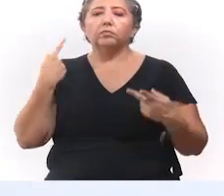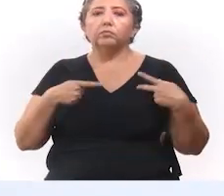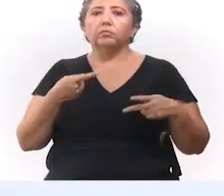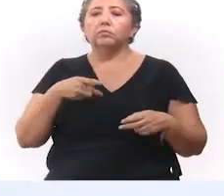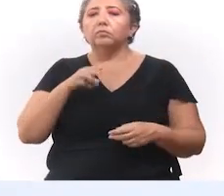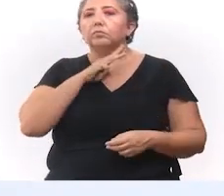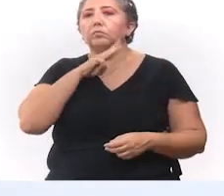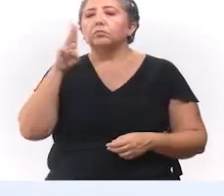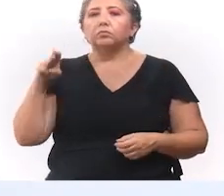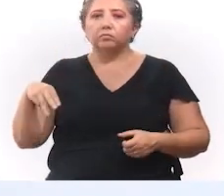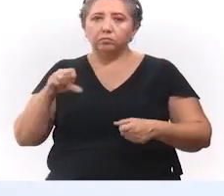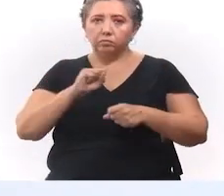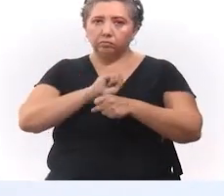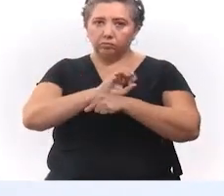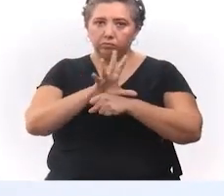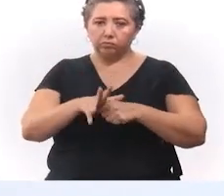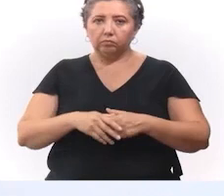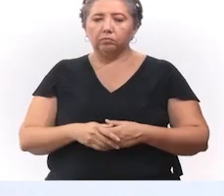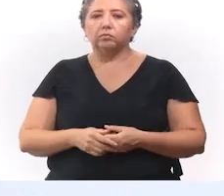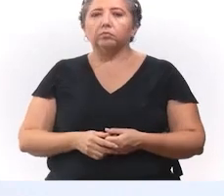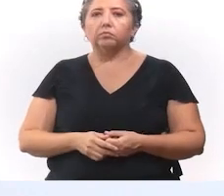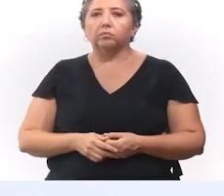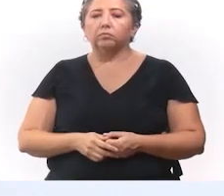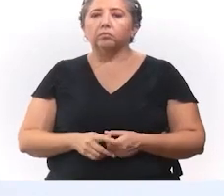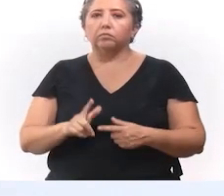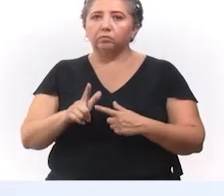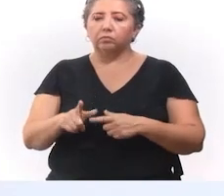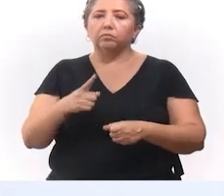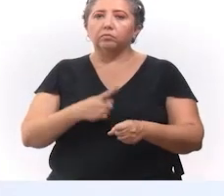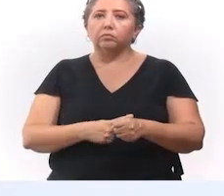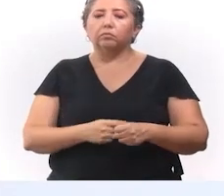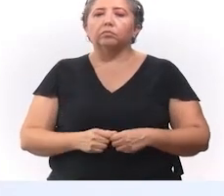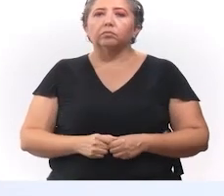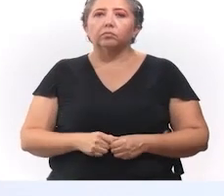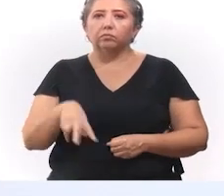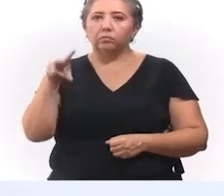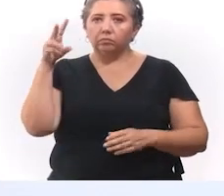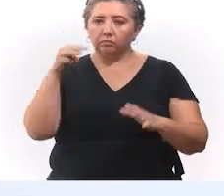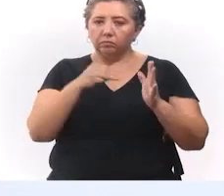las personas fallecidas a causa del coronavirus. De los casos activos,